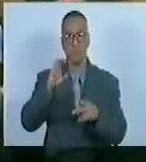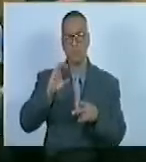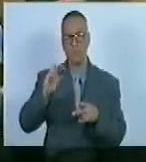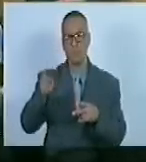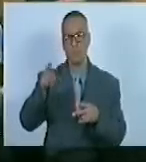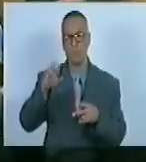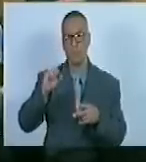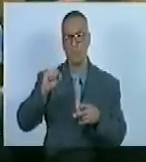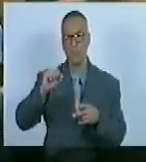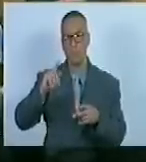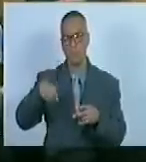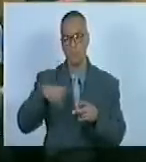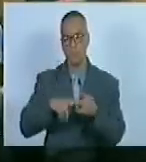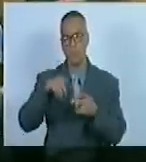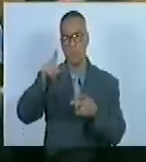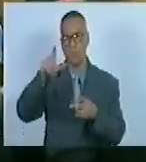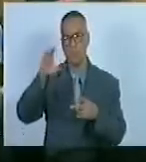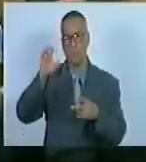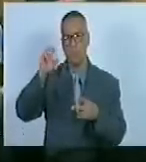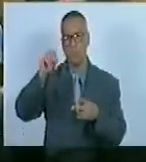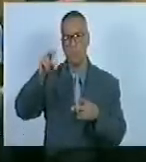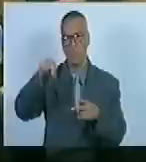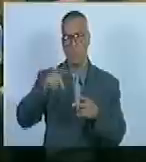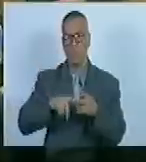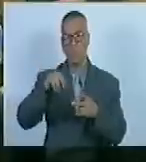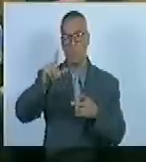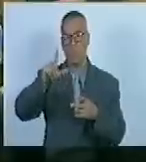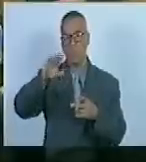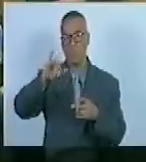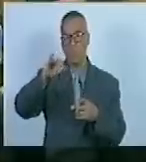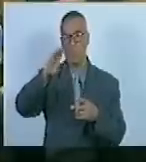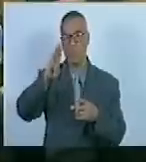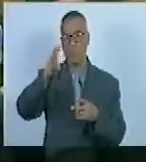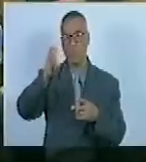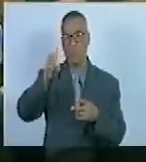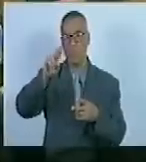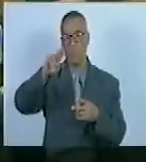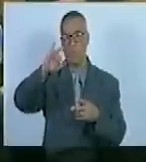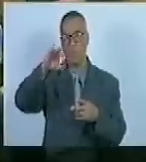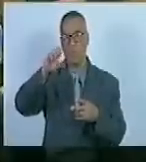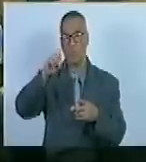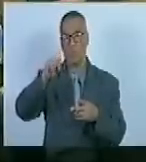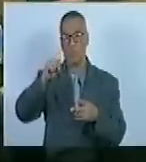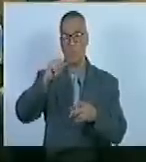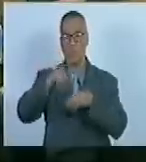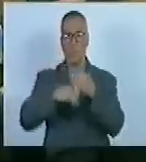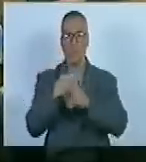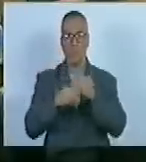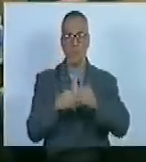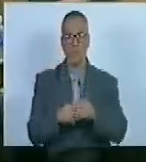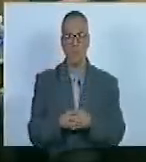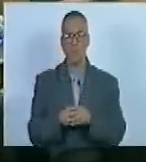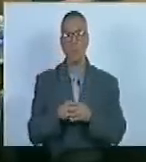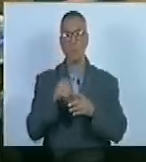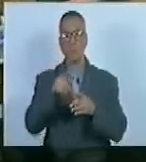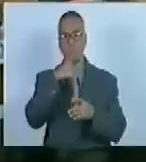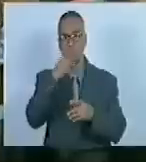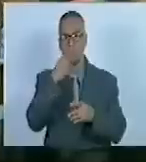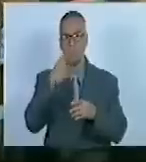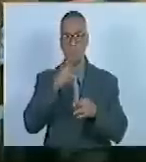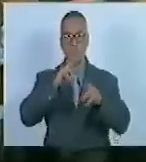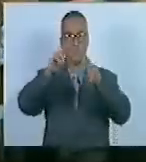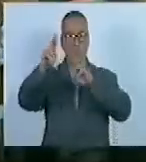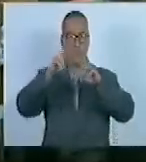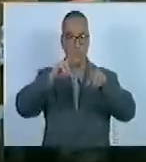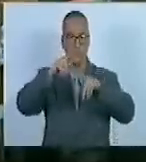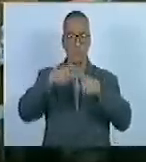Chad, Sierra Leona y Liberia. Si hay algo de lo que ha sido coherente la política exterior